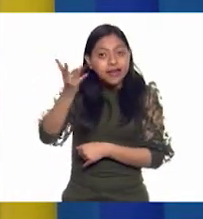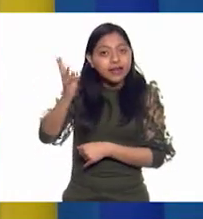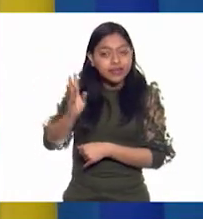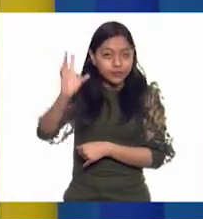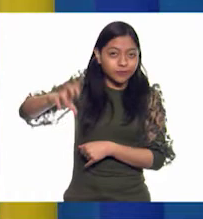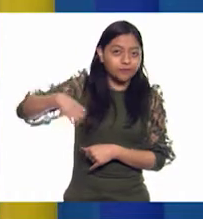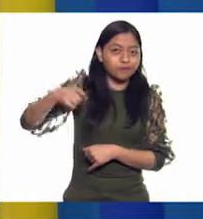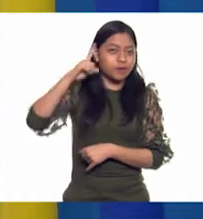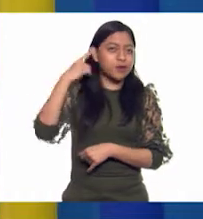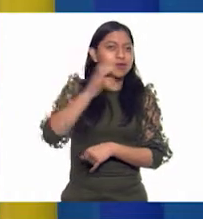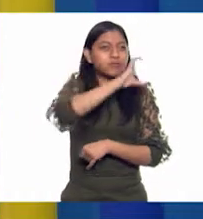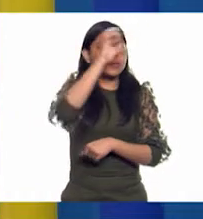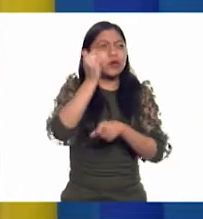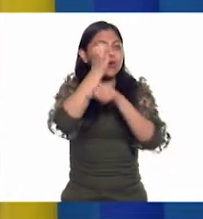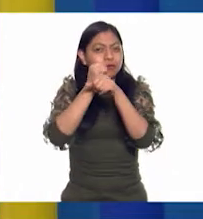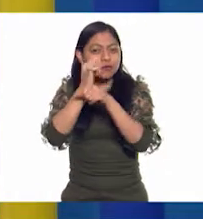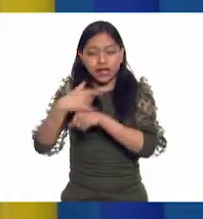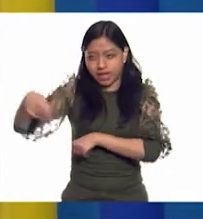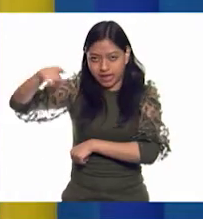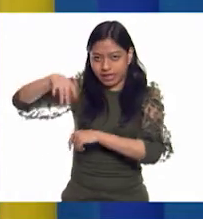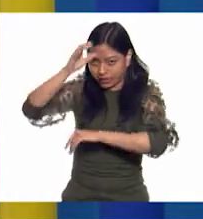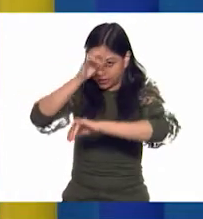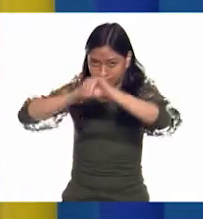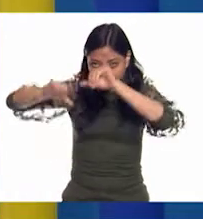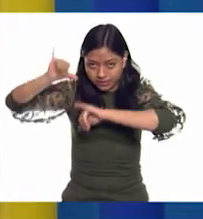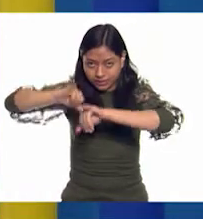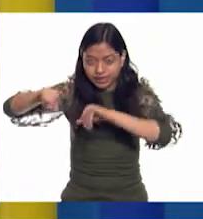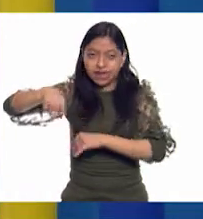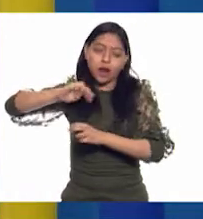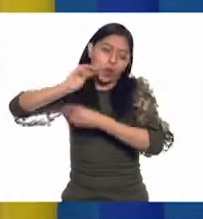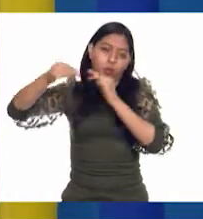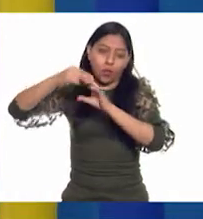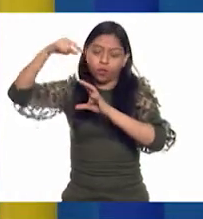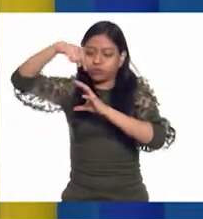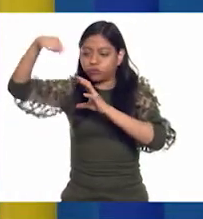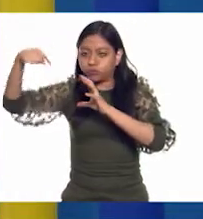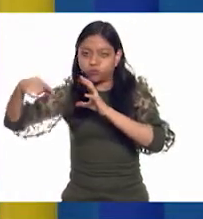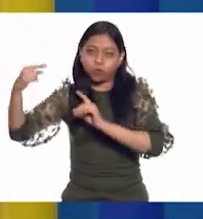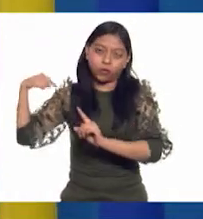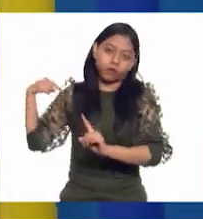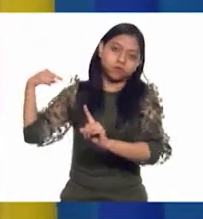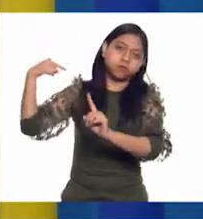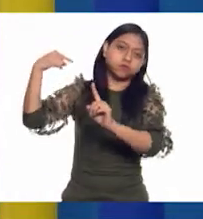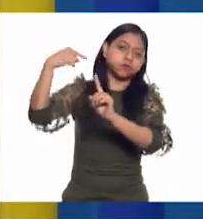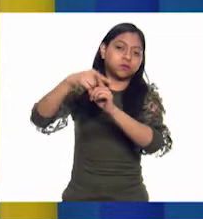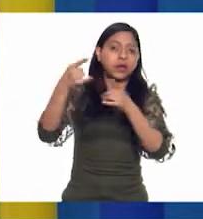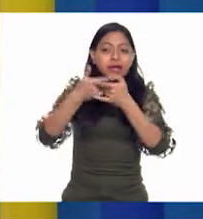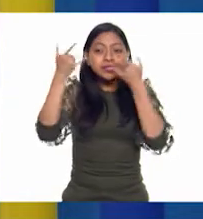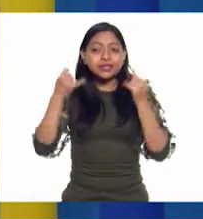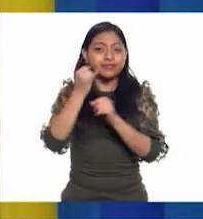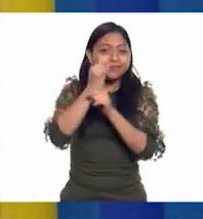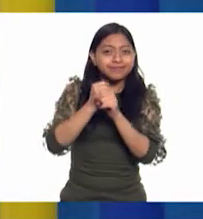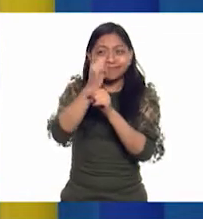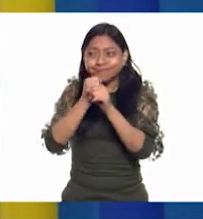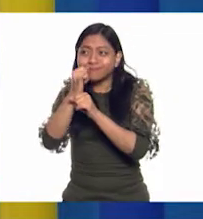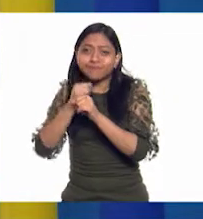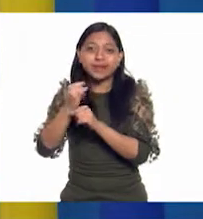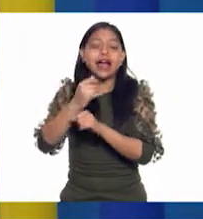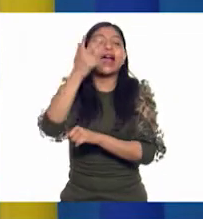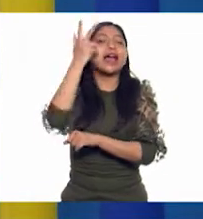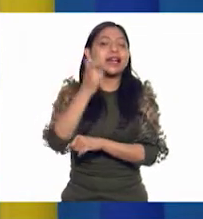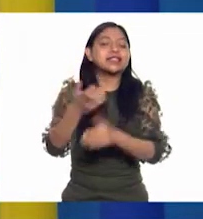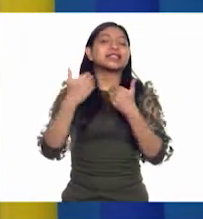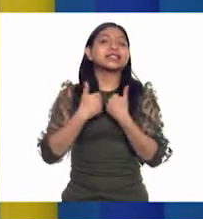y los estudios hechos por la comunidad científica internacional a lo largo de la historia, nos hemos dado cuenta que